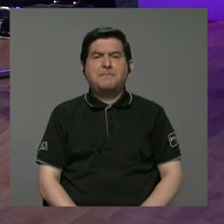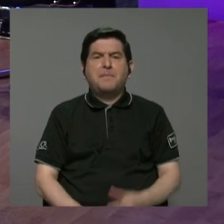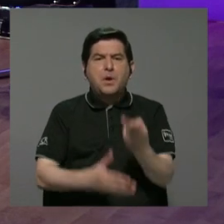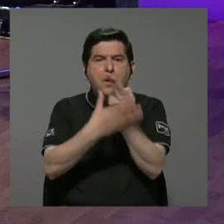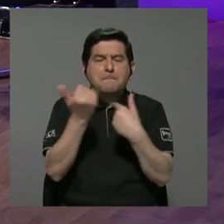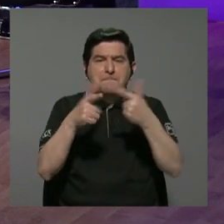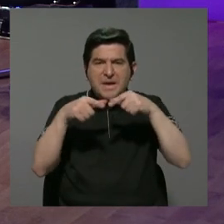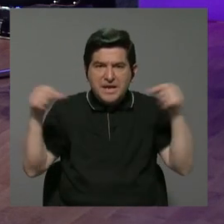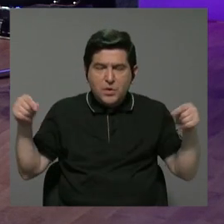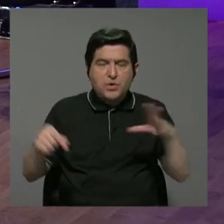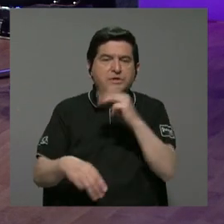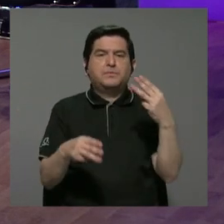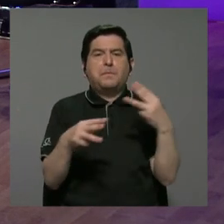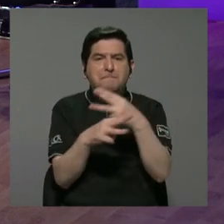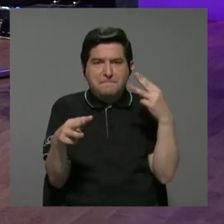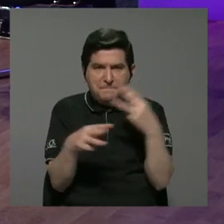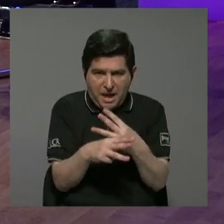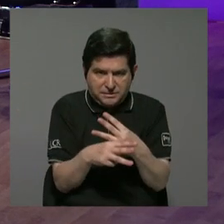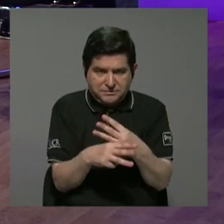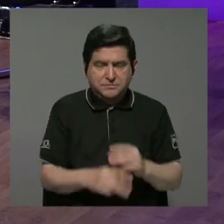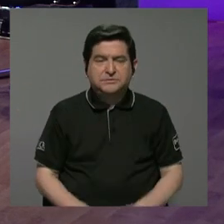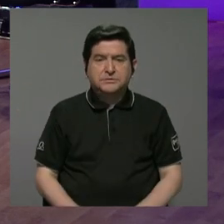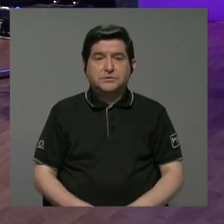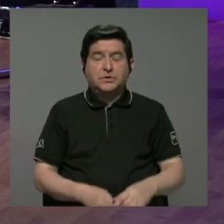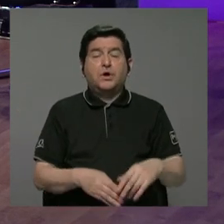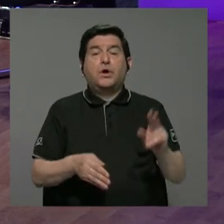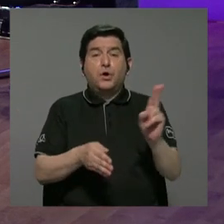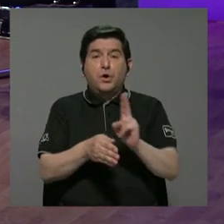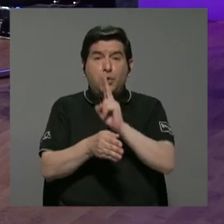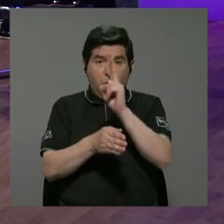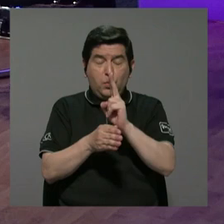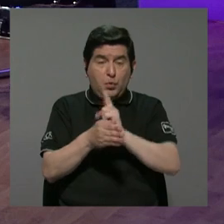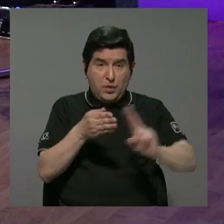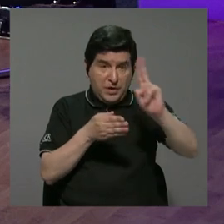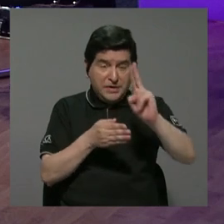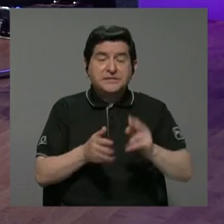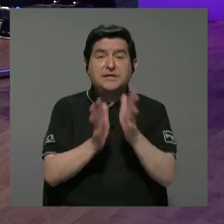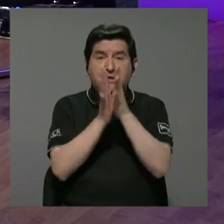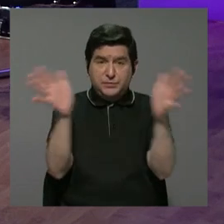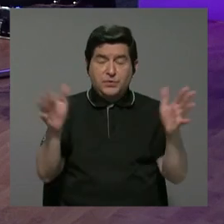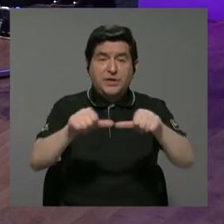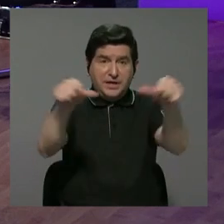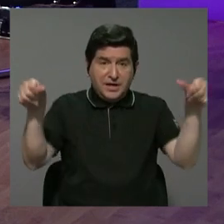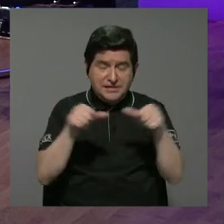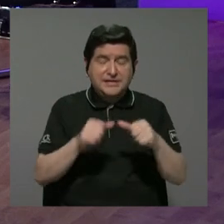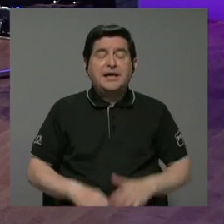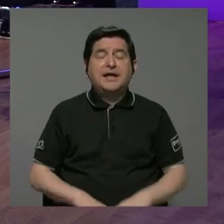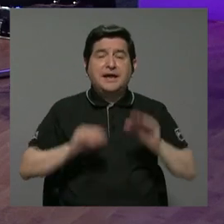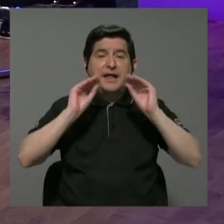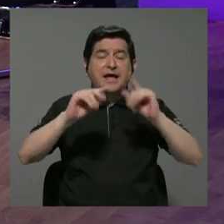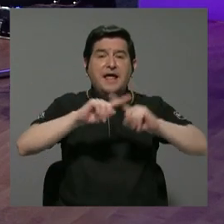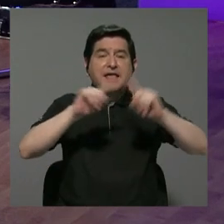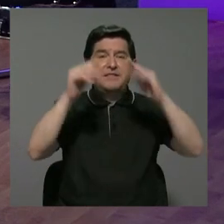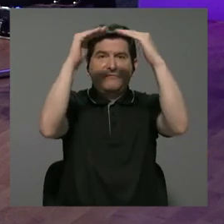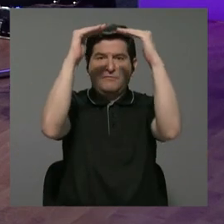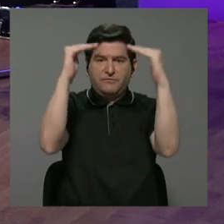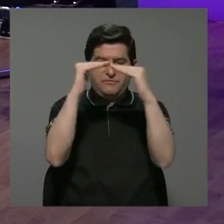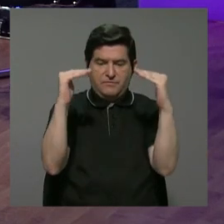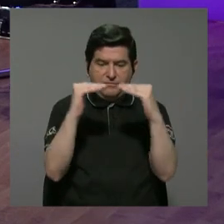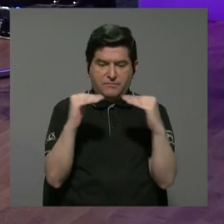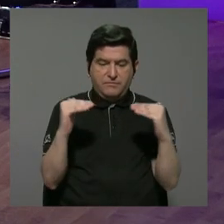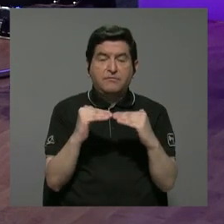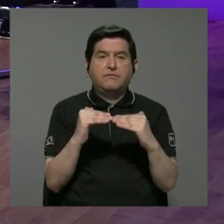y la matemática, cuando las universidades públicas en ese engranaje que es el sector educativo, donde tenemos distintos niveles,